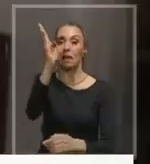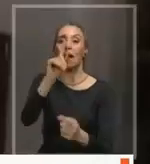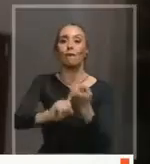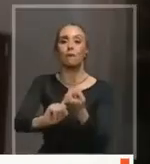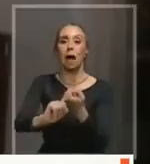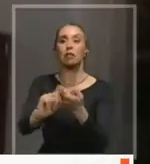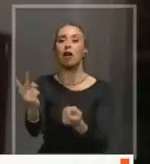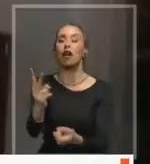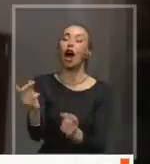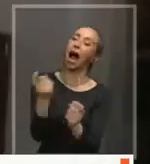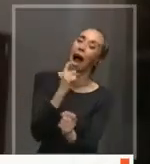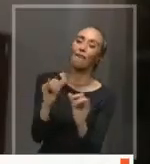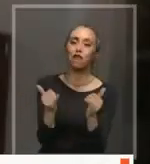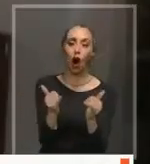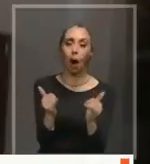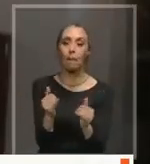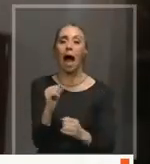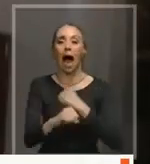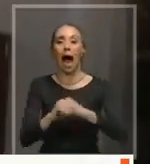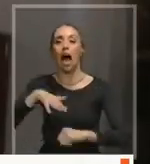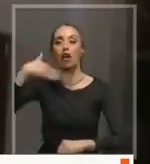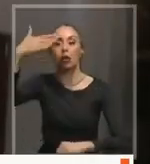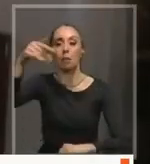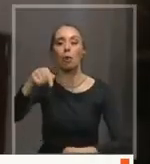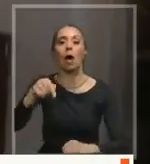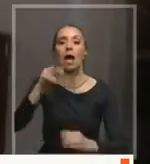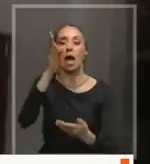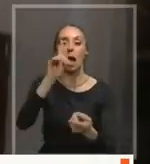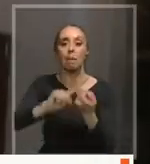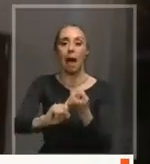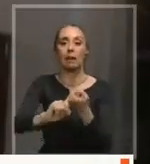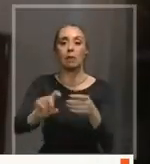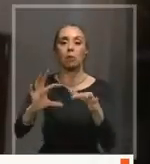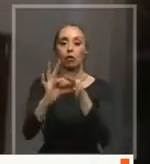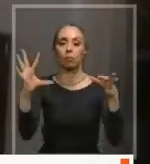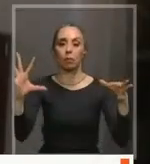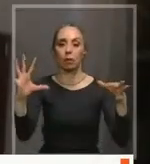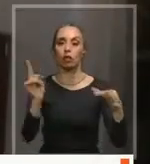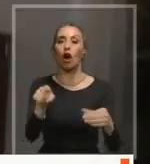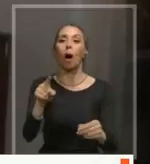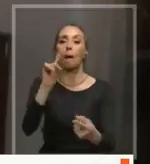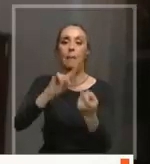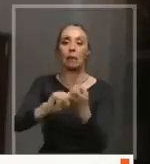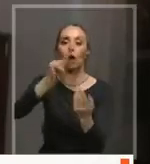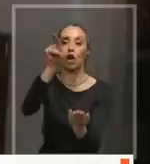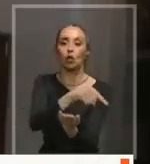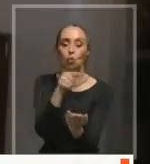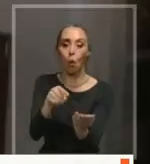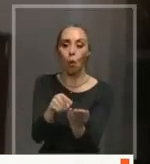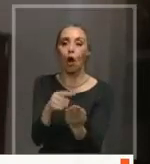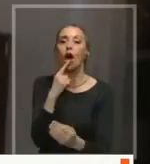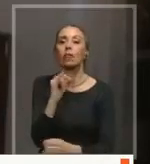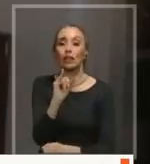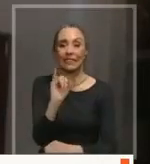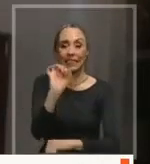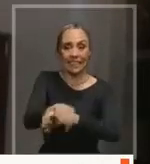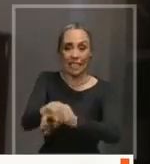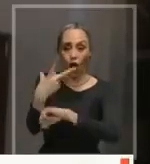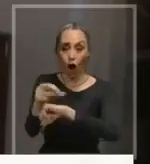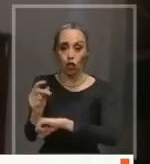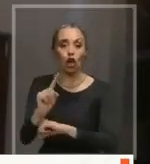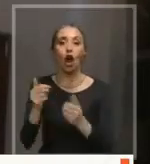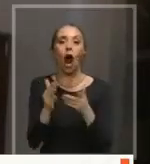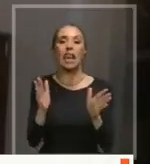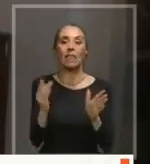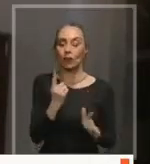chistoso? Alguien pudiese decir años después, este matrimonio se puede romper, y puede decir, no, pues ese matrimonio es nulo porque el consentimiento no fue libre y